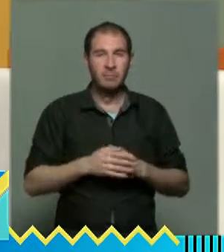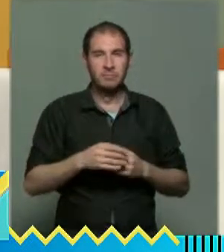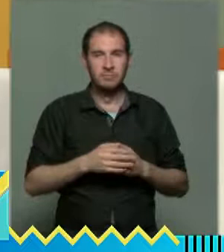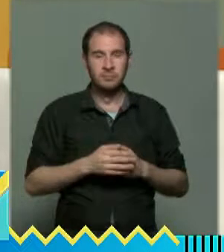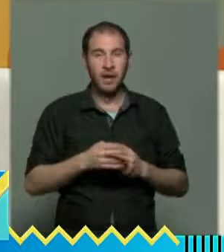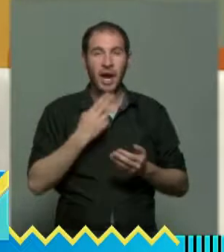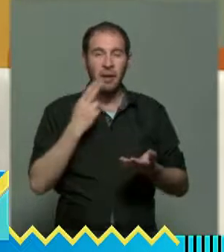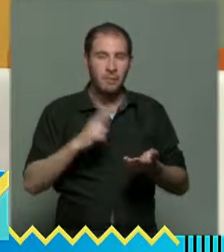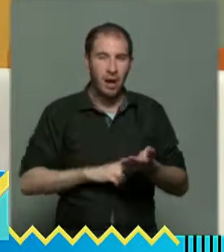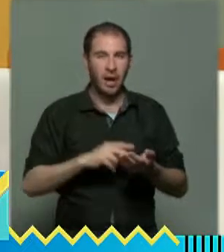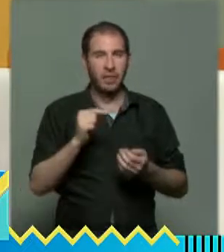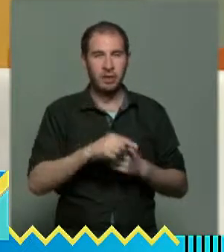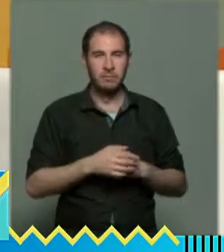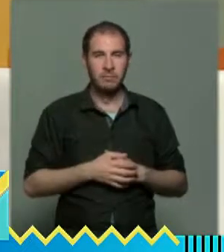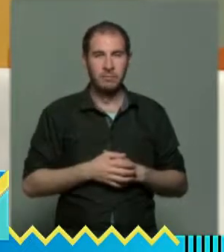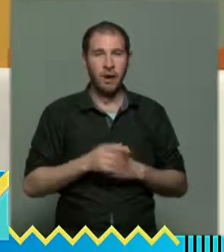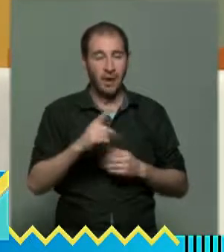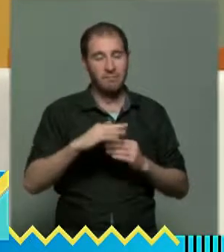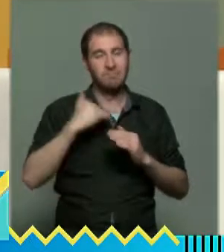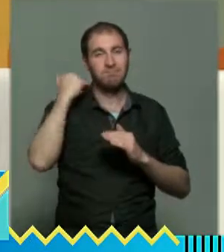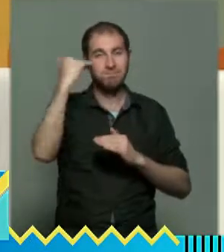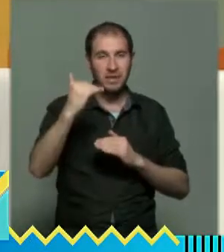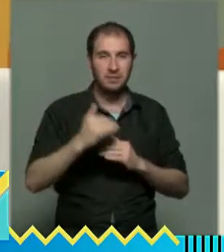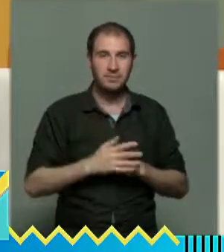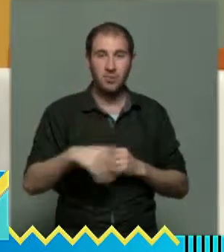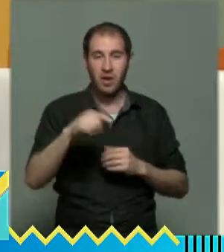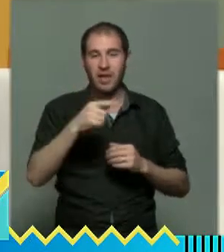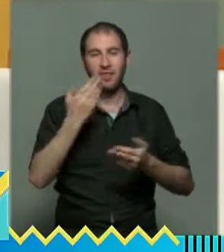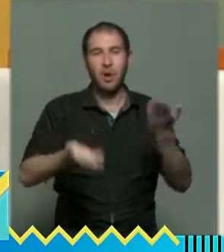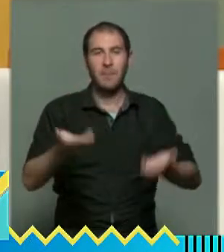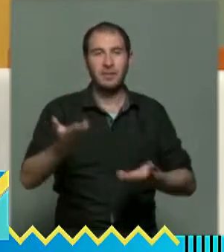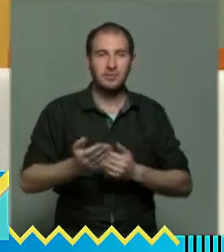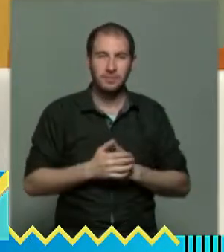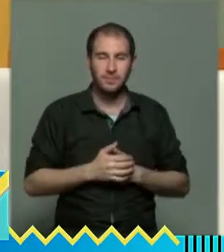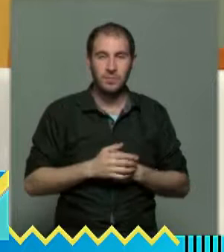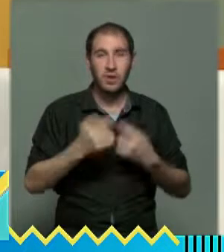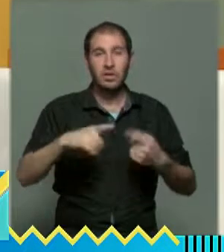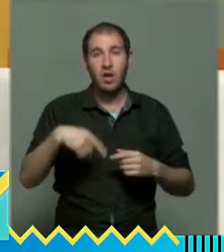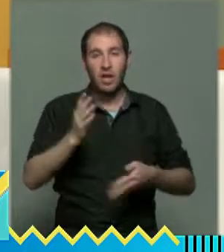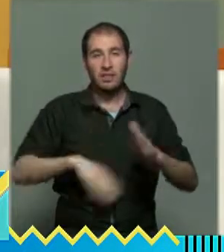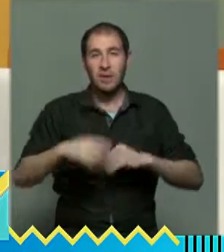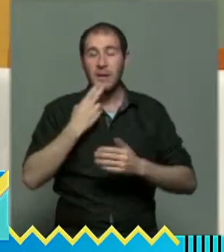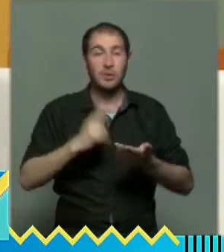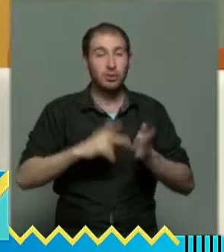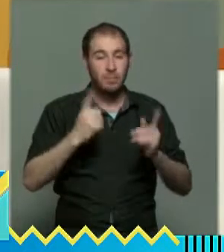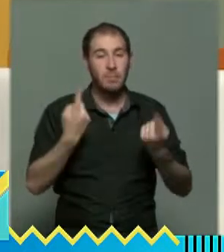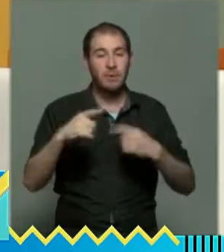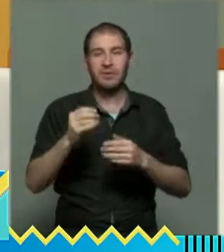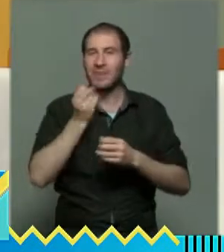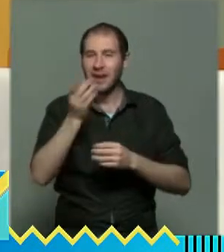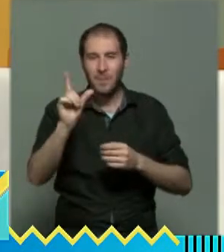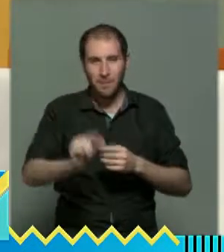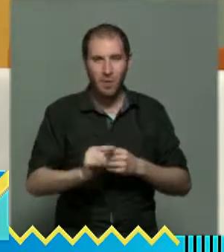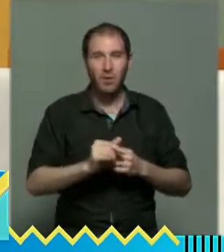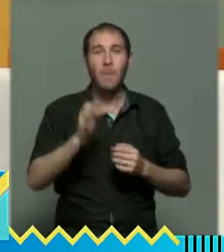carga impositiva es mucho mayor sobre la nuestra que una actividad que a lo mejor tienen el mismo impuesto, pero no están tan blanqueadas, por